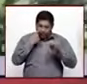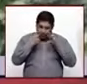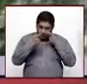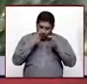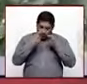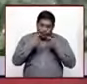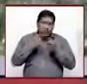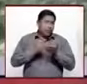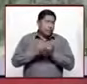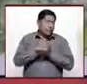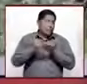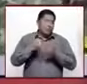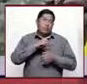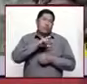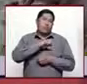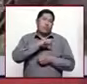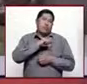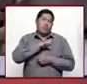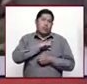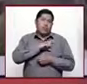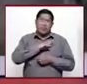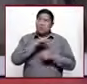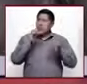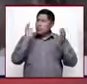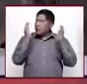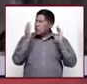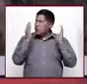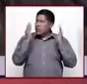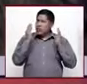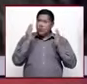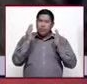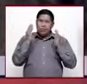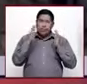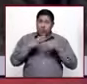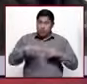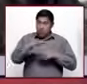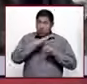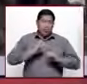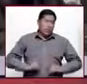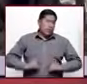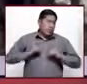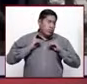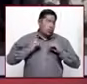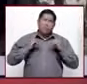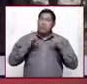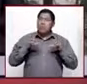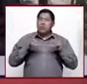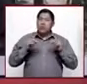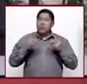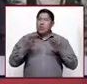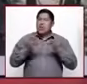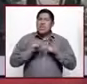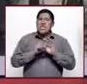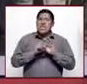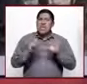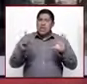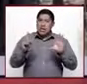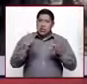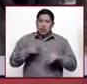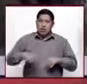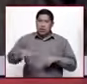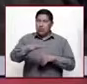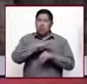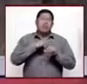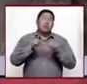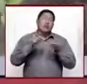por parte de los efectivos. Al parecer han ingresado hasta el domicilio, sin embargo, no se ha encontrado a nadie al interior.